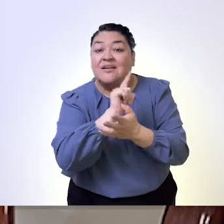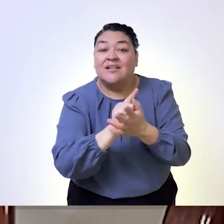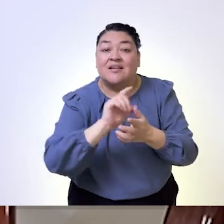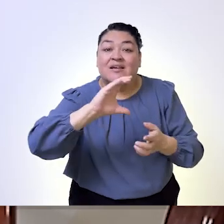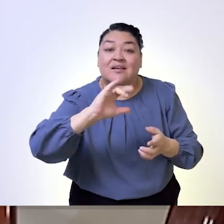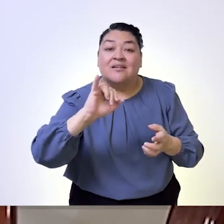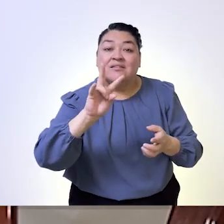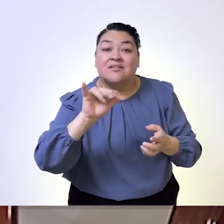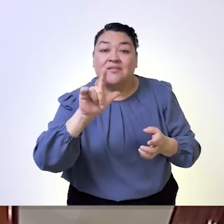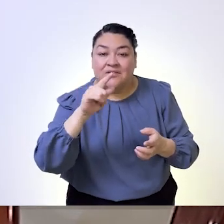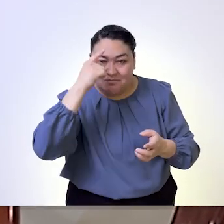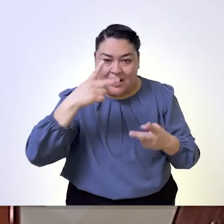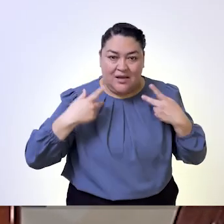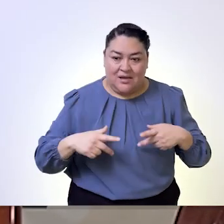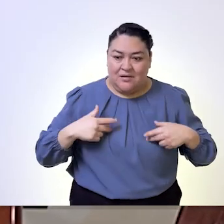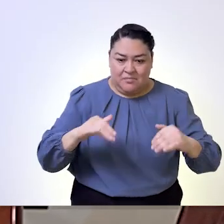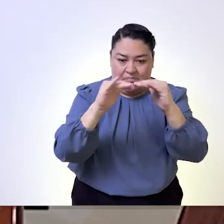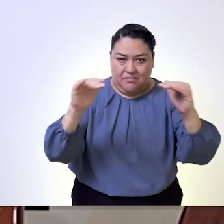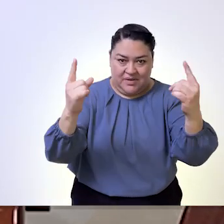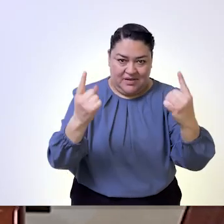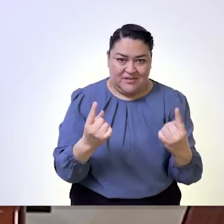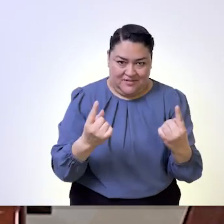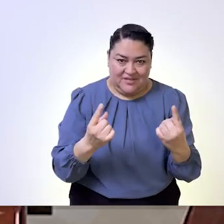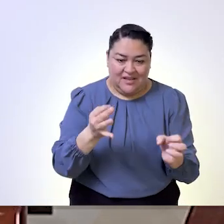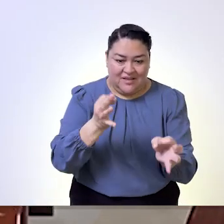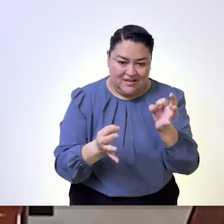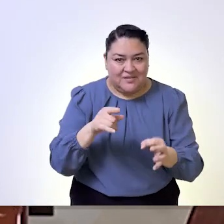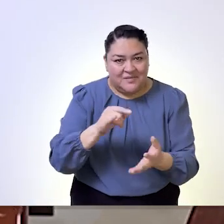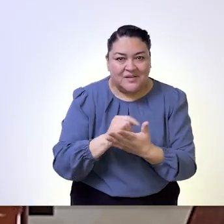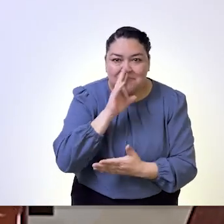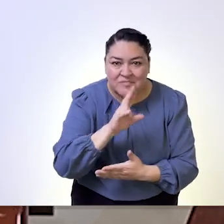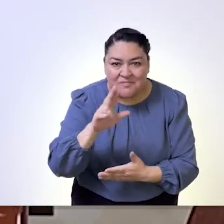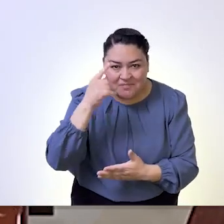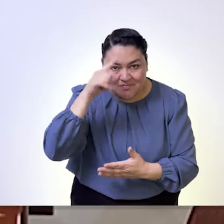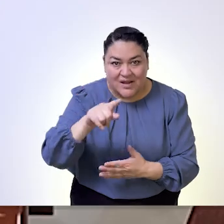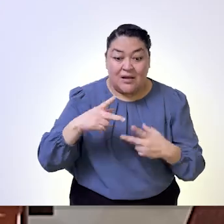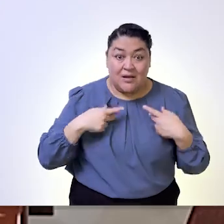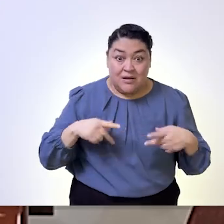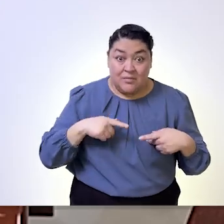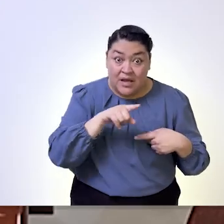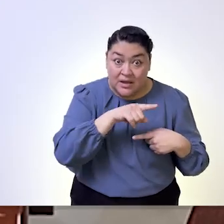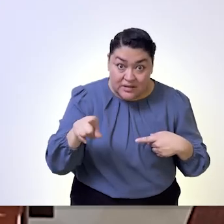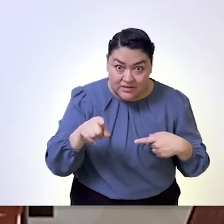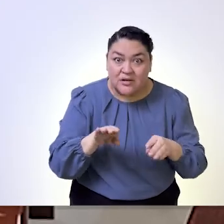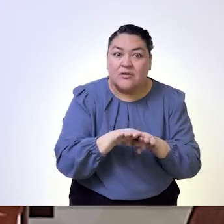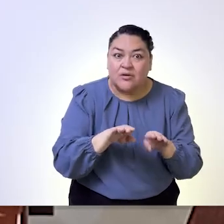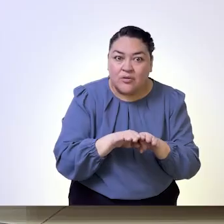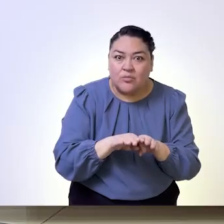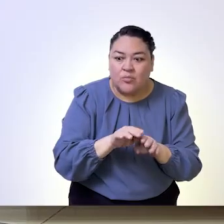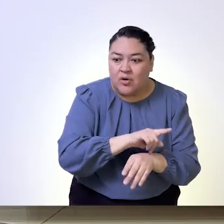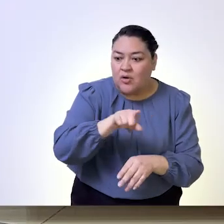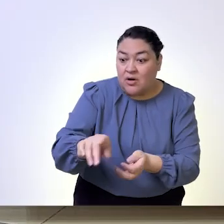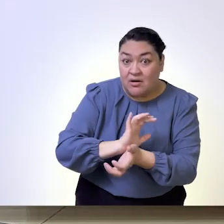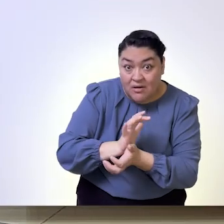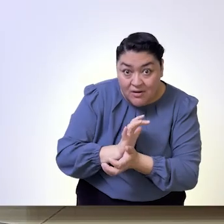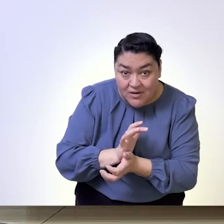civiles están pensadas desde la igualdad de las partes, desde las cuales de ninguna manera puede partir el